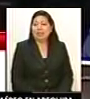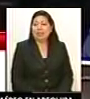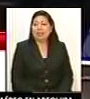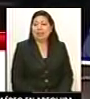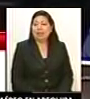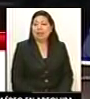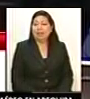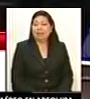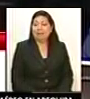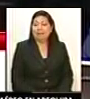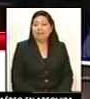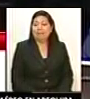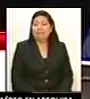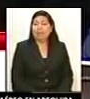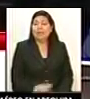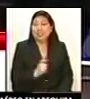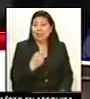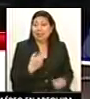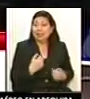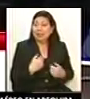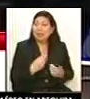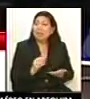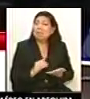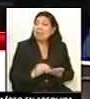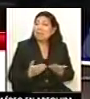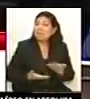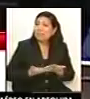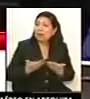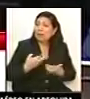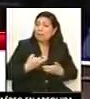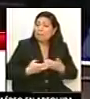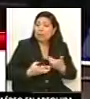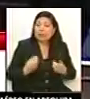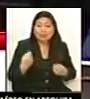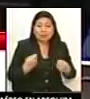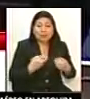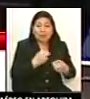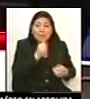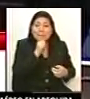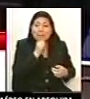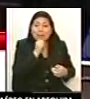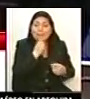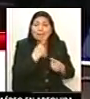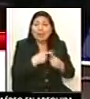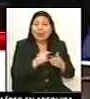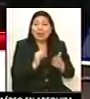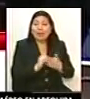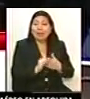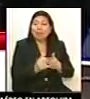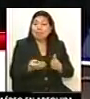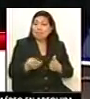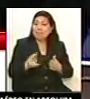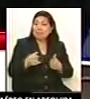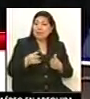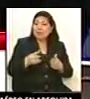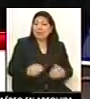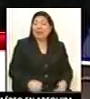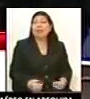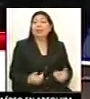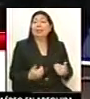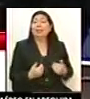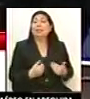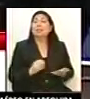Tiempo adicional. Sí. Se tiene que facilitar este proceso de inversión privada para que el país siga creciendo. Tenemos